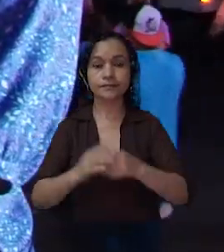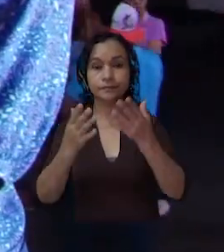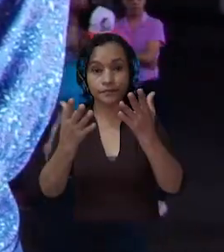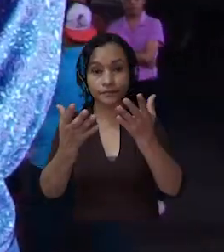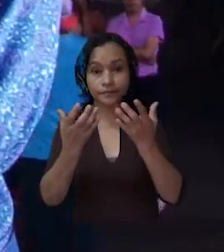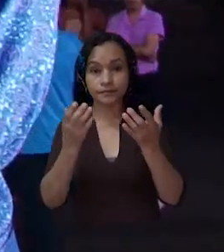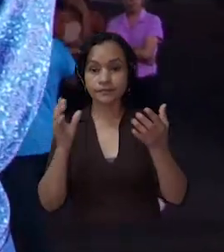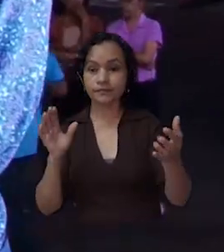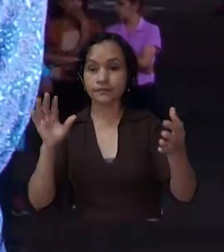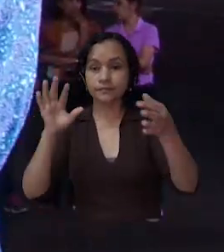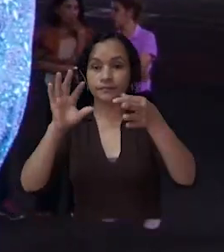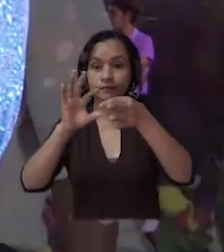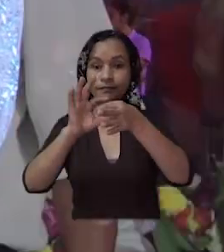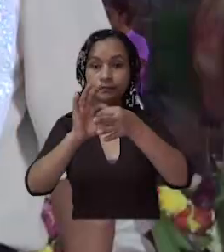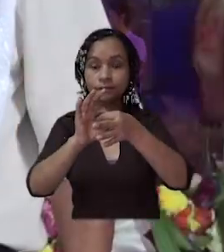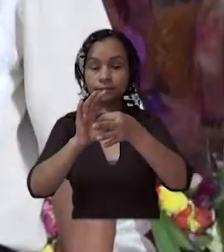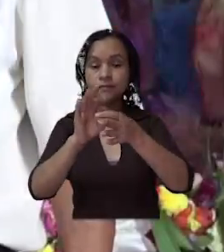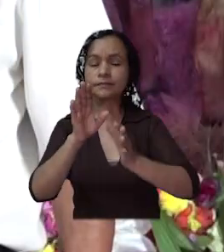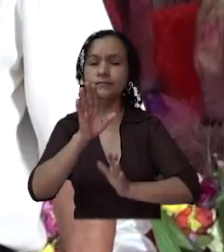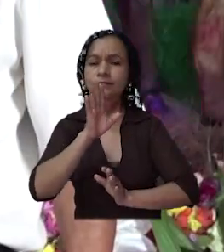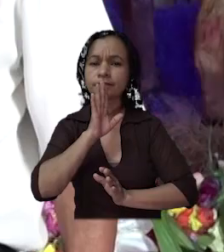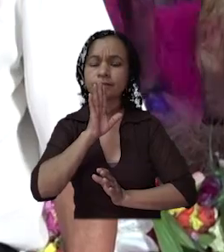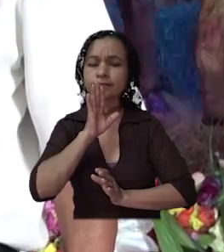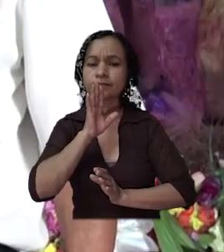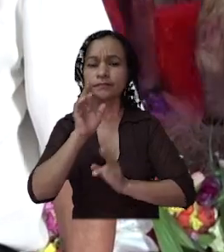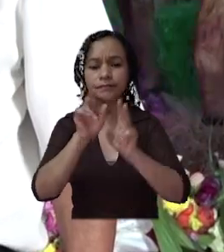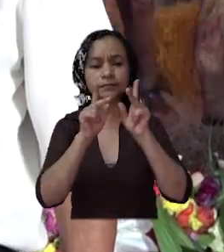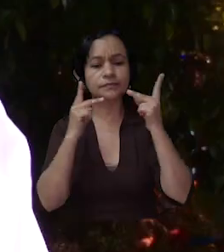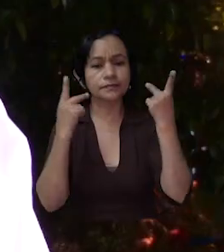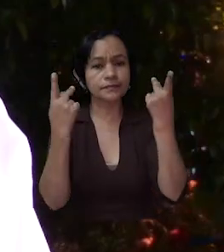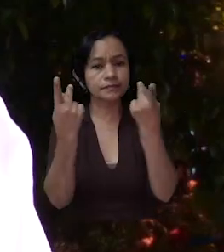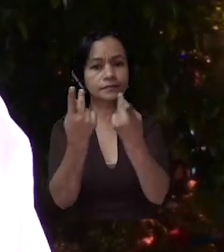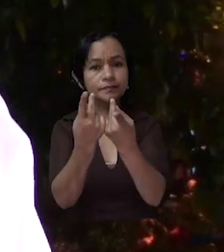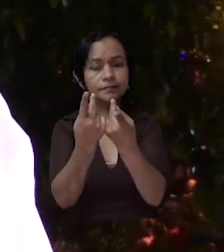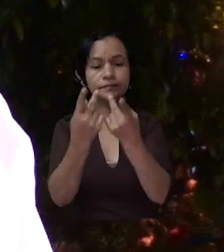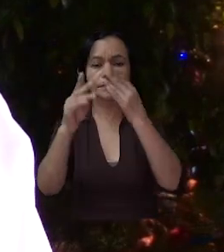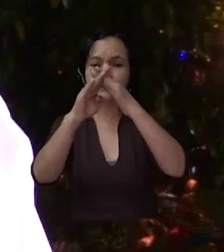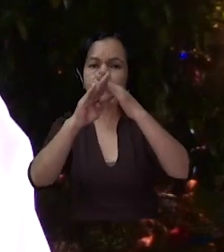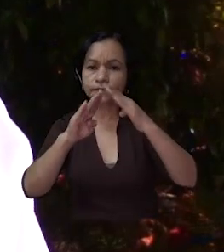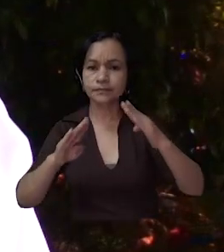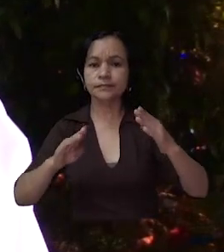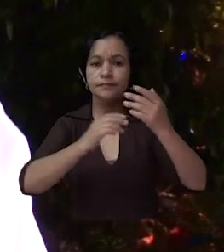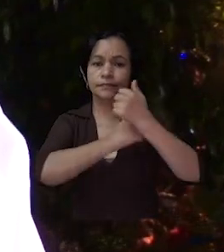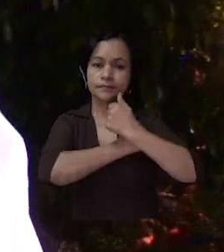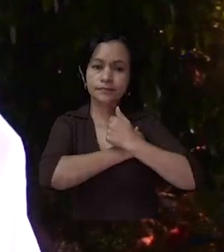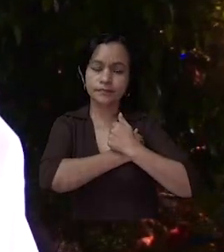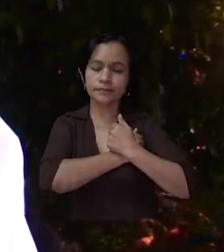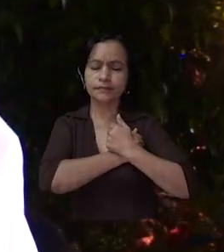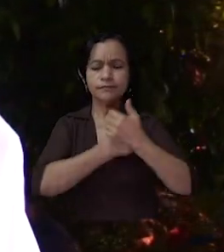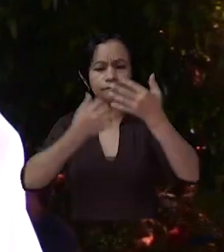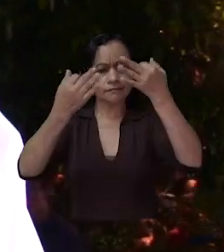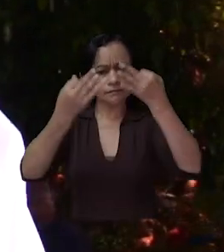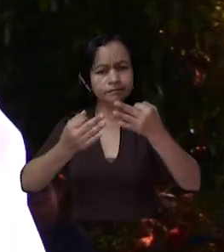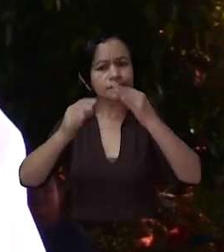Queremos sumarnos a ese clamor popular por la paz, por el amor, por la